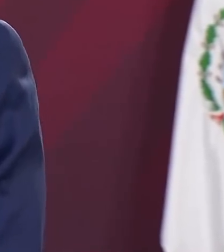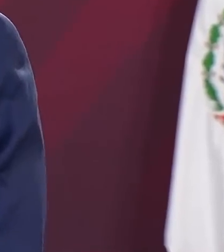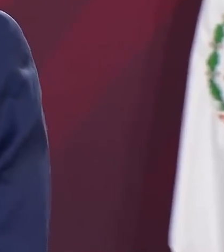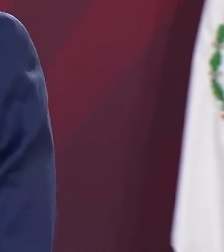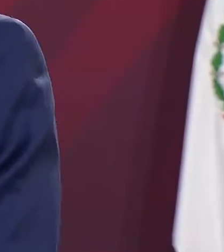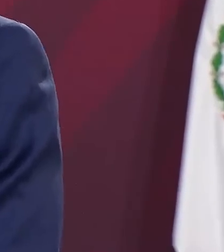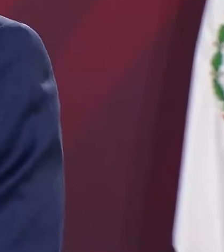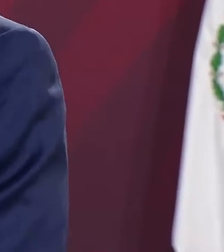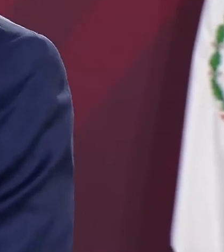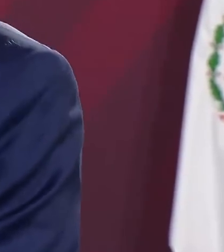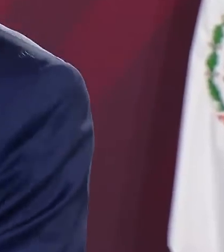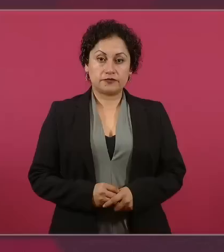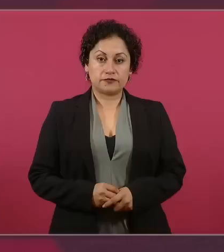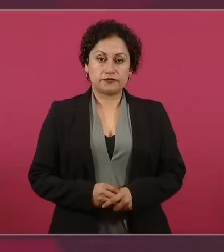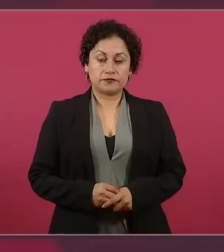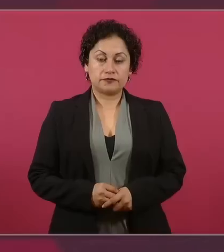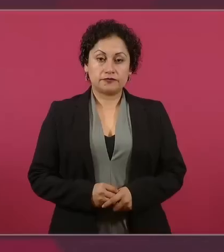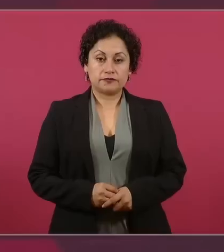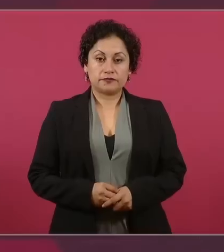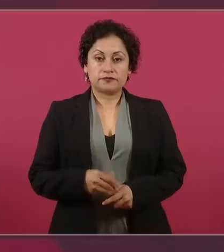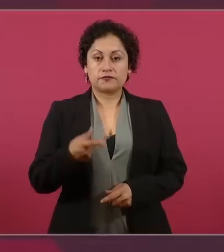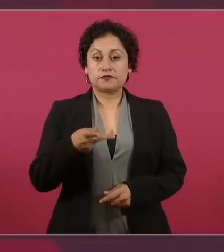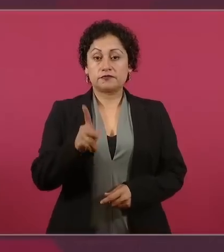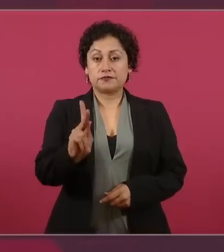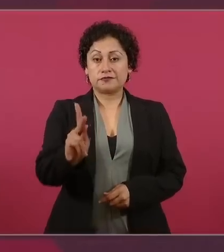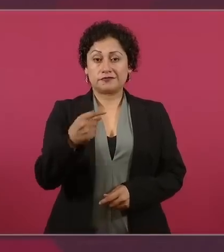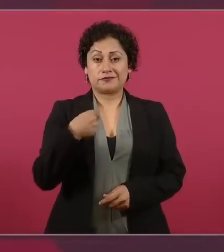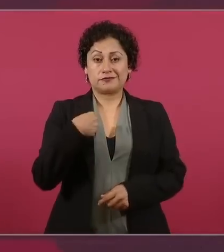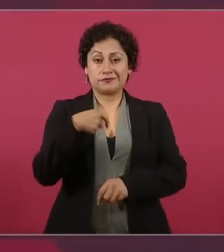pero ya no voy a poder yo